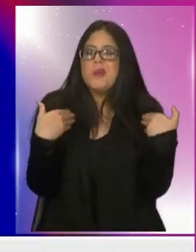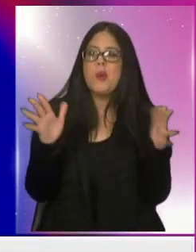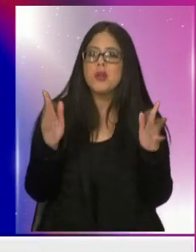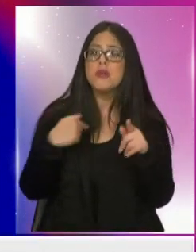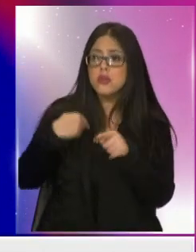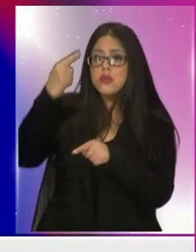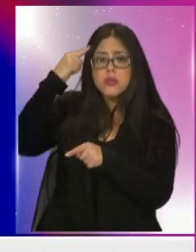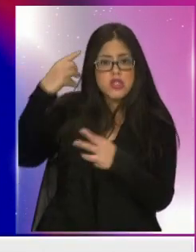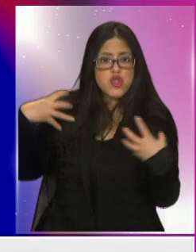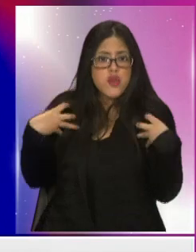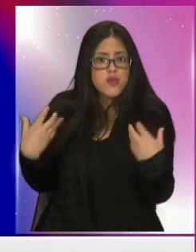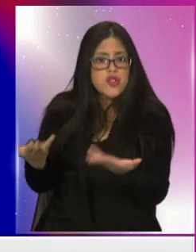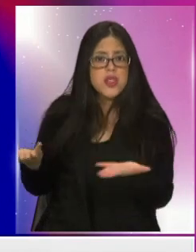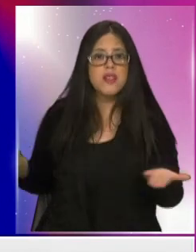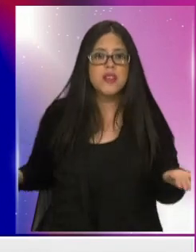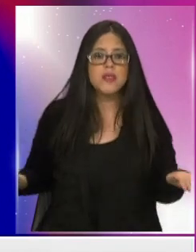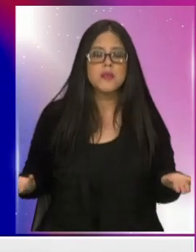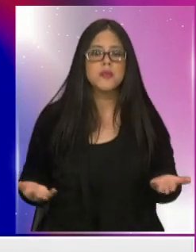responsable.